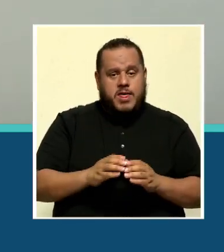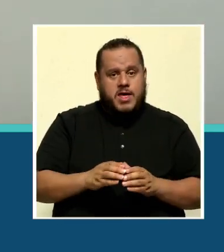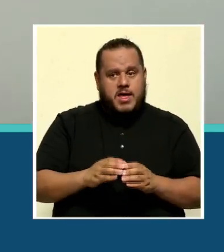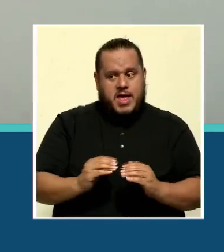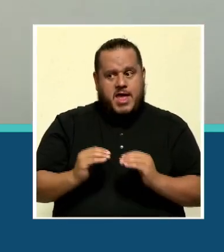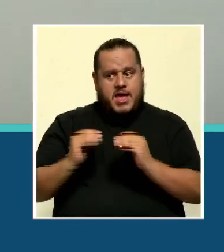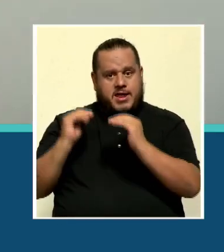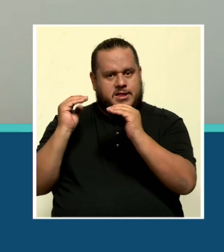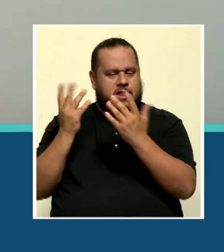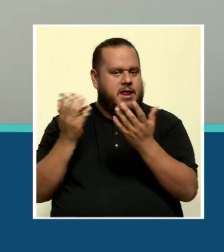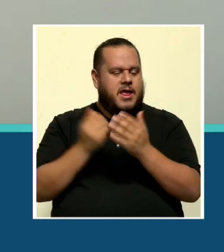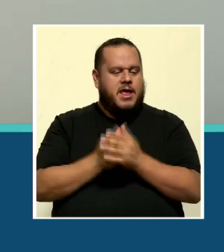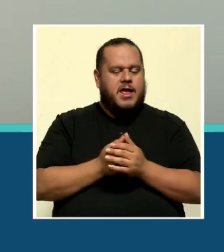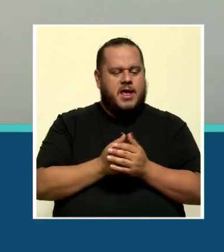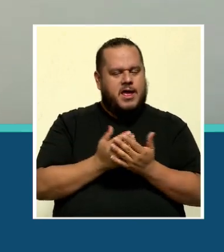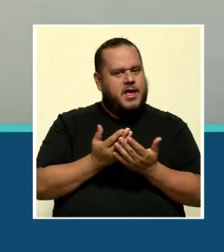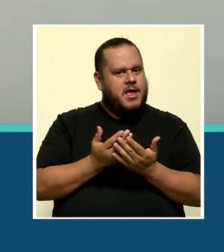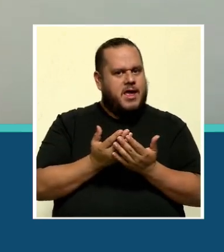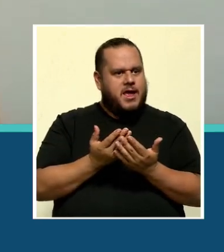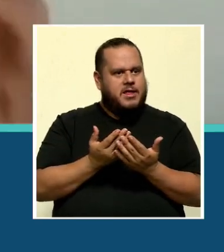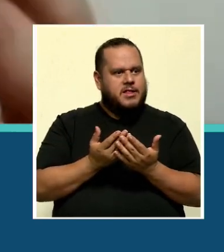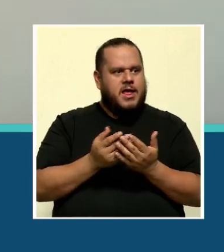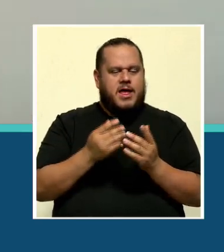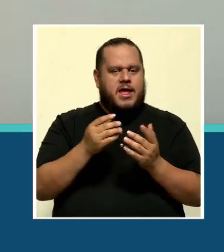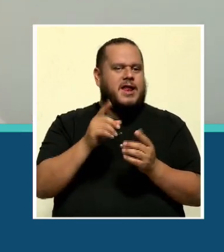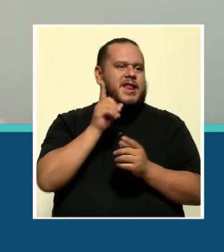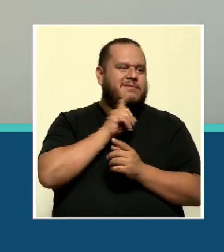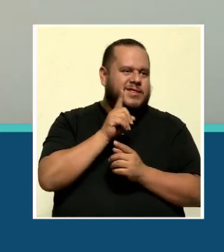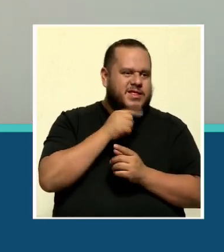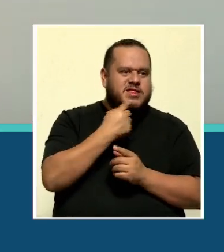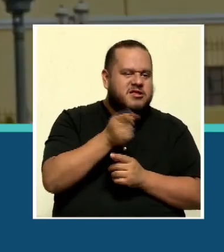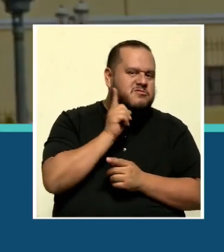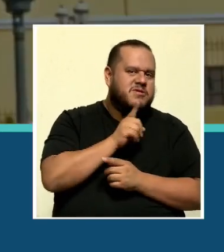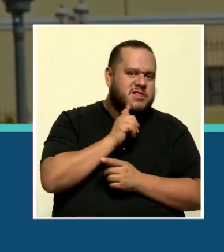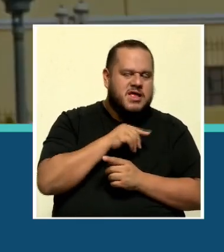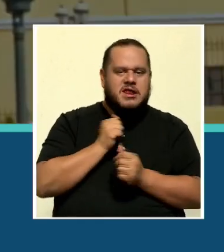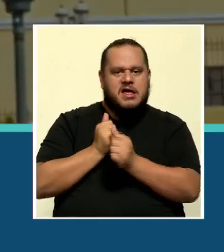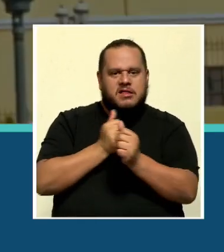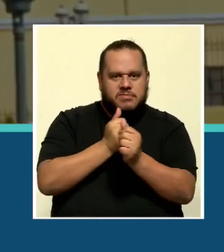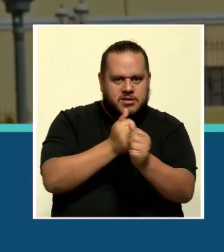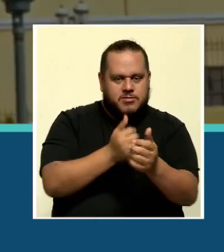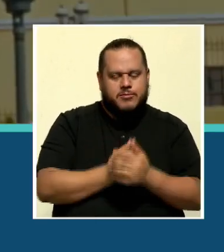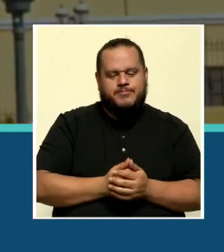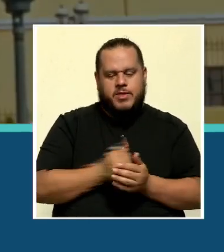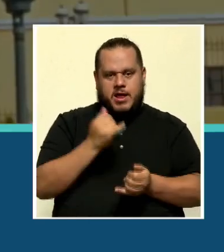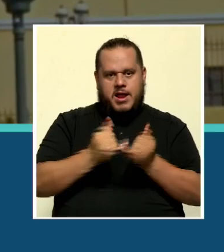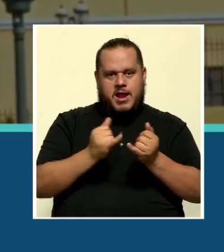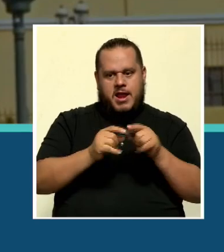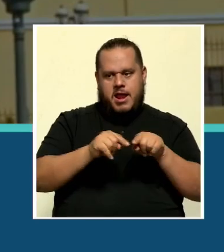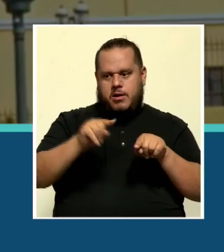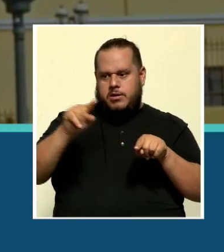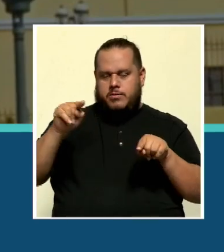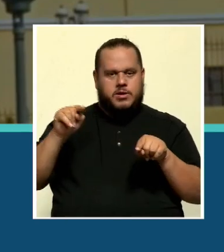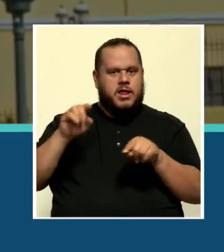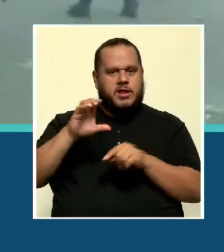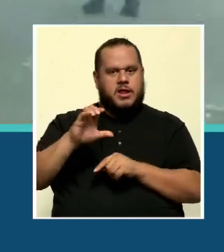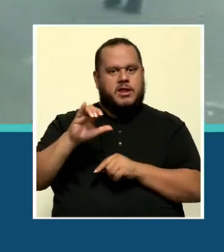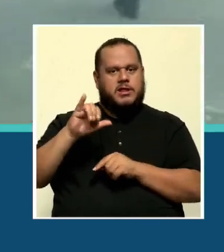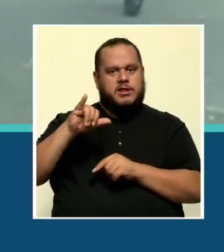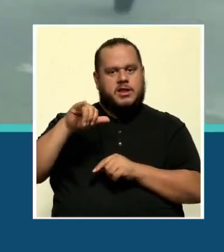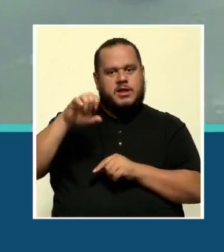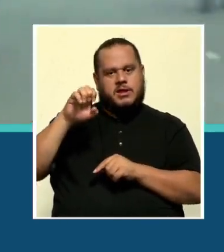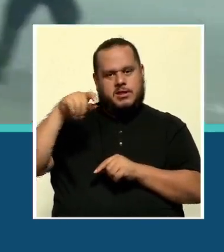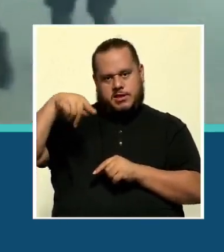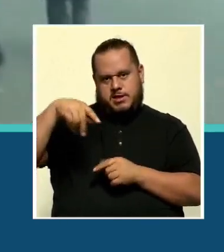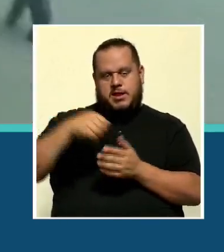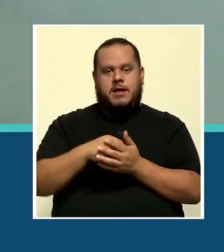es en el terreno de las falacias, de la persecución. Según la última encuesta del Centro de Investigación y Estudios